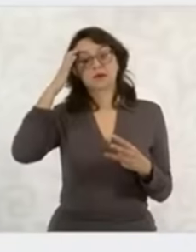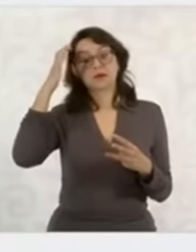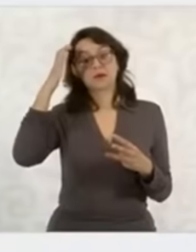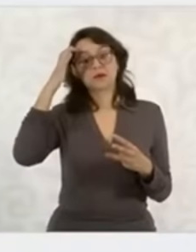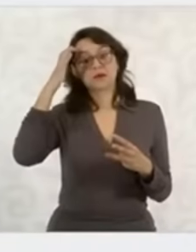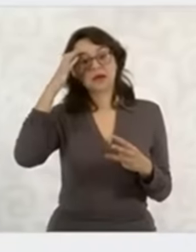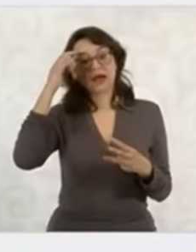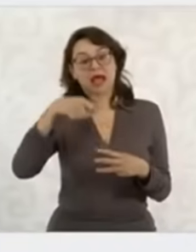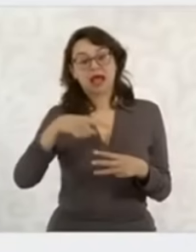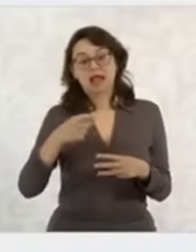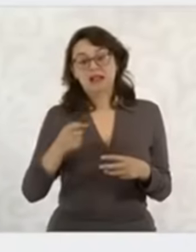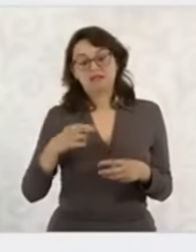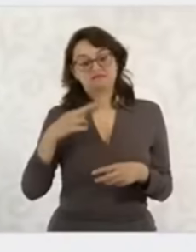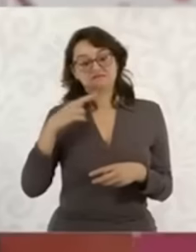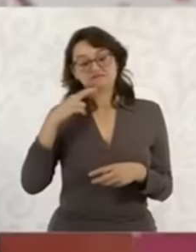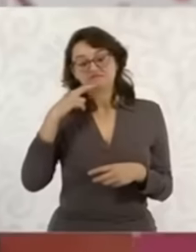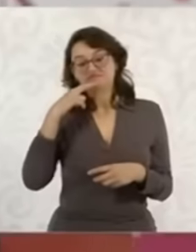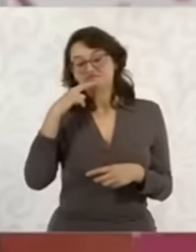corredor,